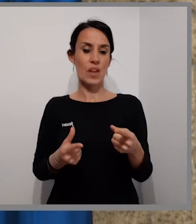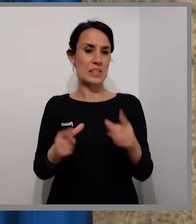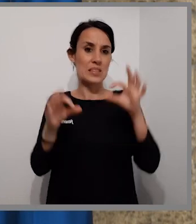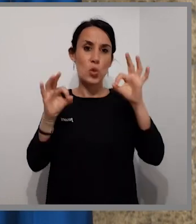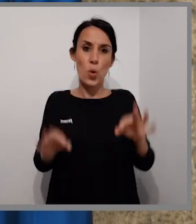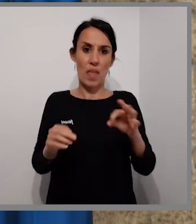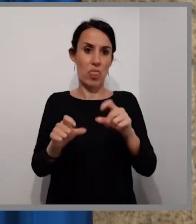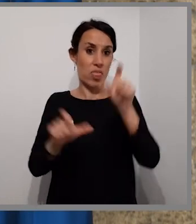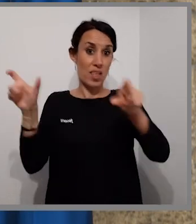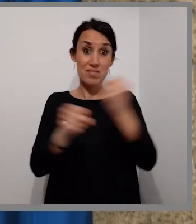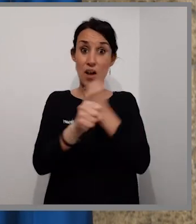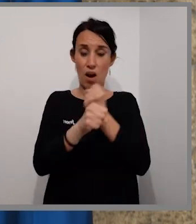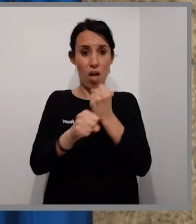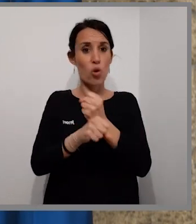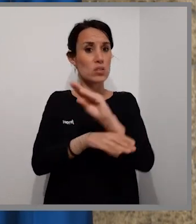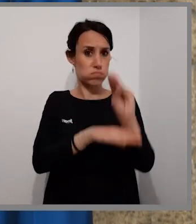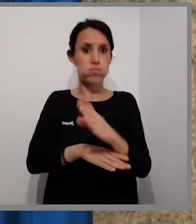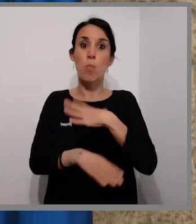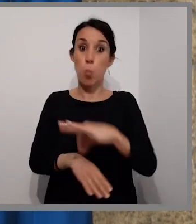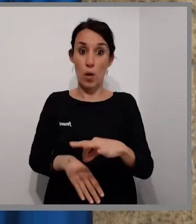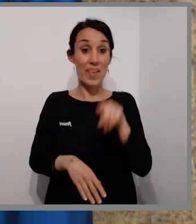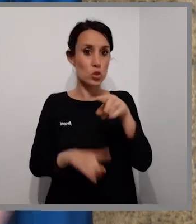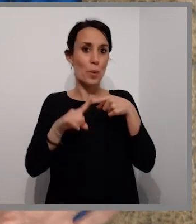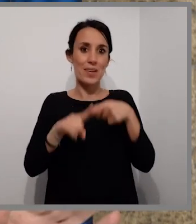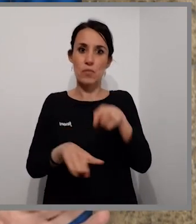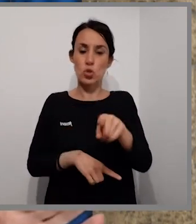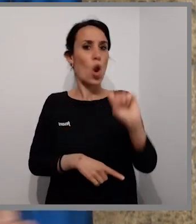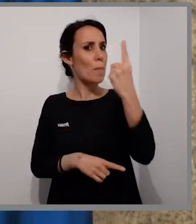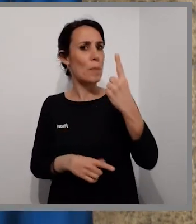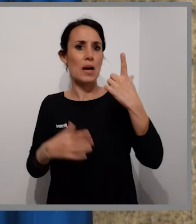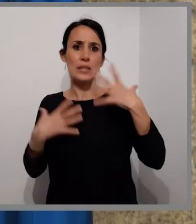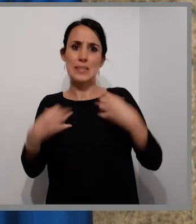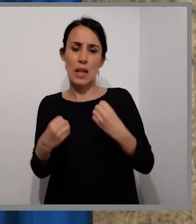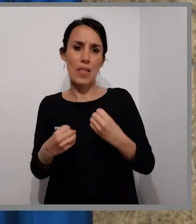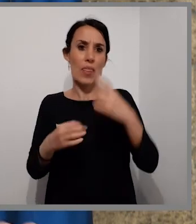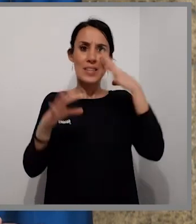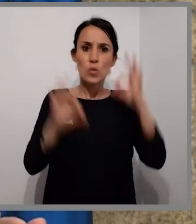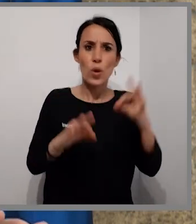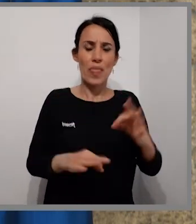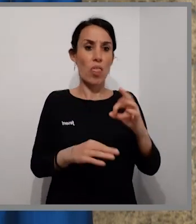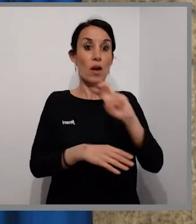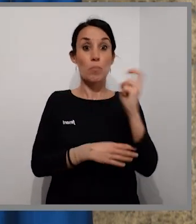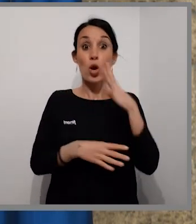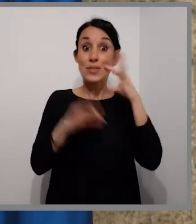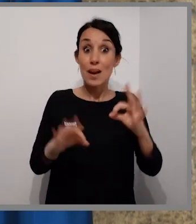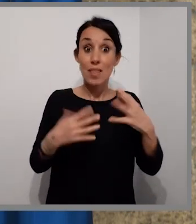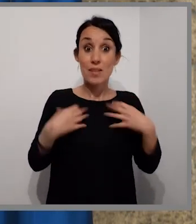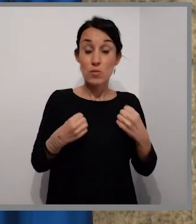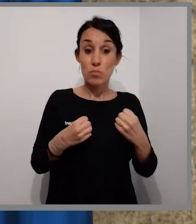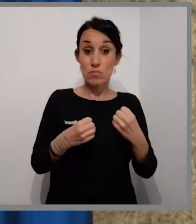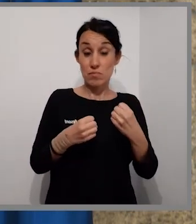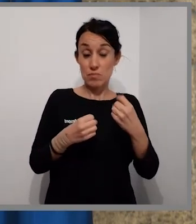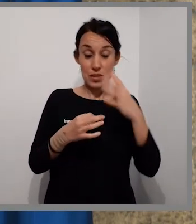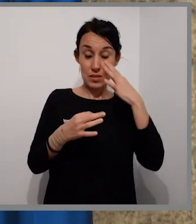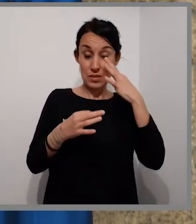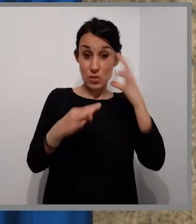la seguridad de los trabajadores. Y de eso se trata. Lo más importante es la sanidad, lo más importante es la seguridad de los trabajadores. Pero ¿es posible